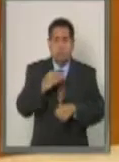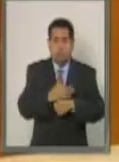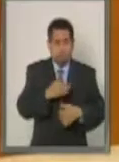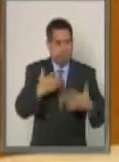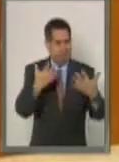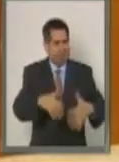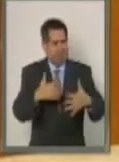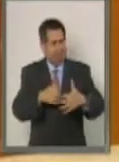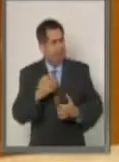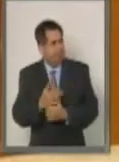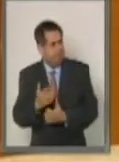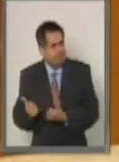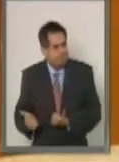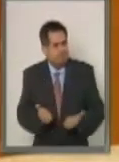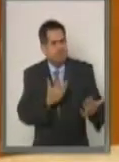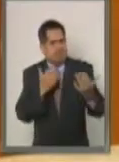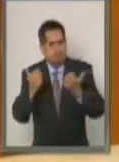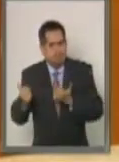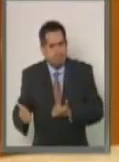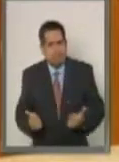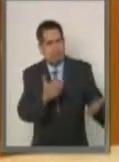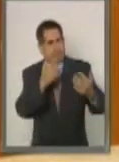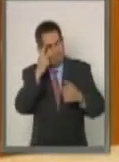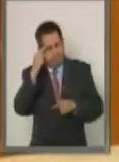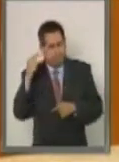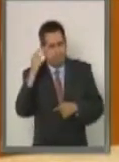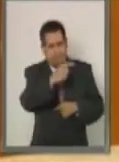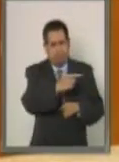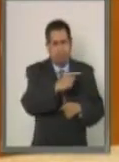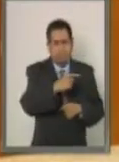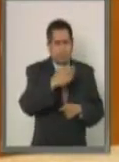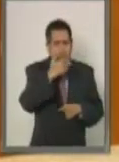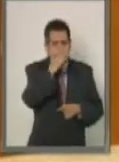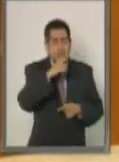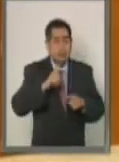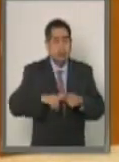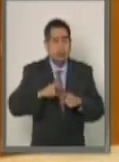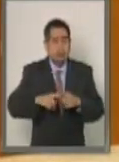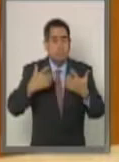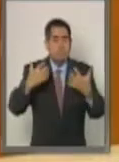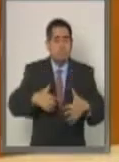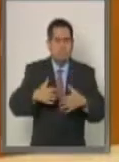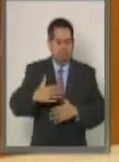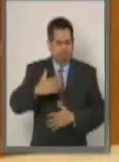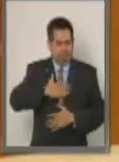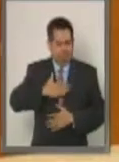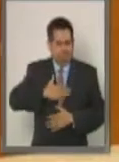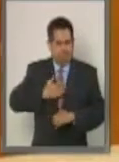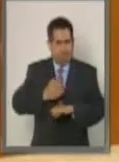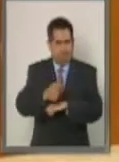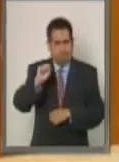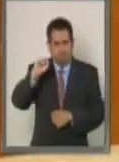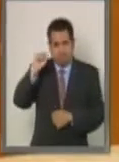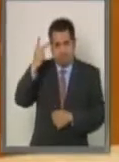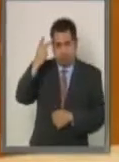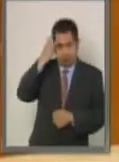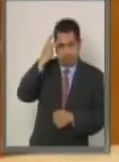estas exportaciones a los árabes es una empresa de mi estado, San Luis Potosí.